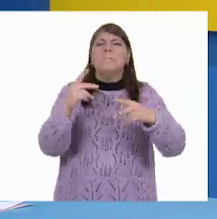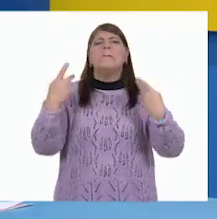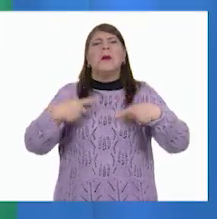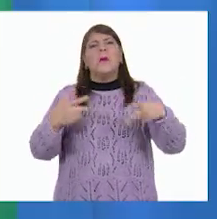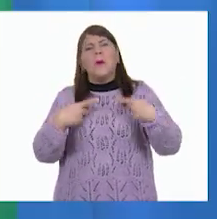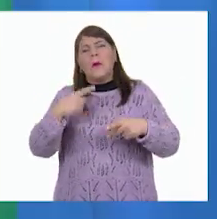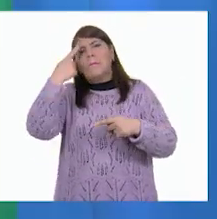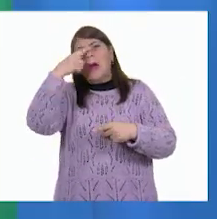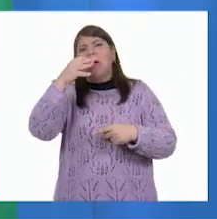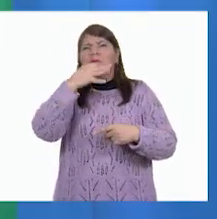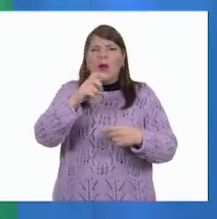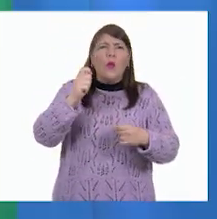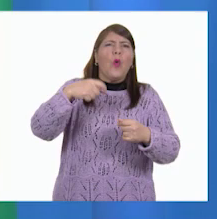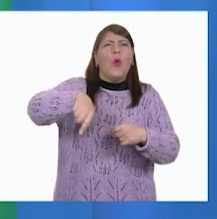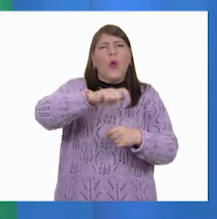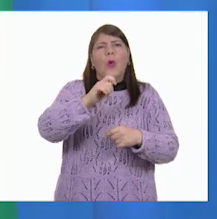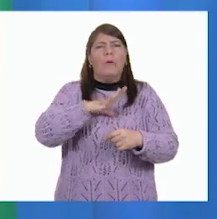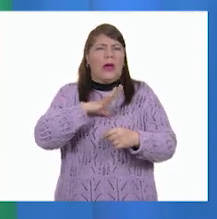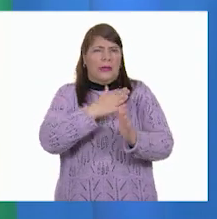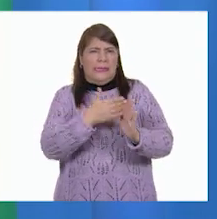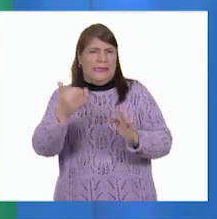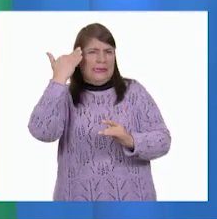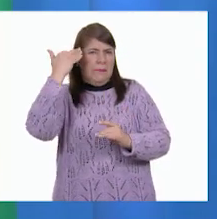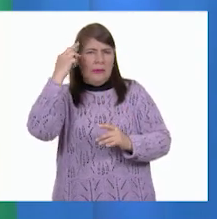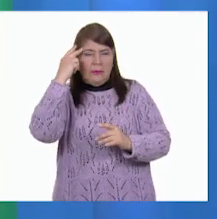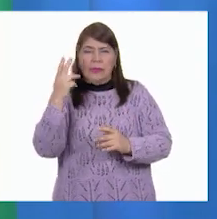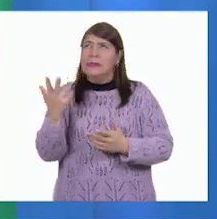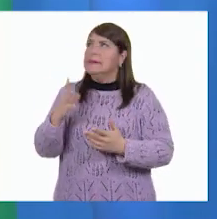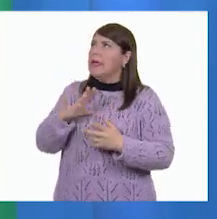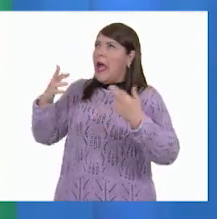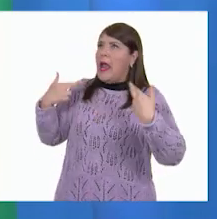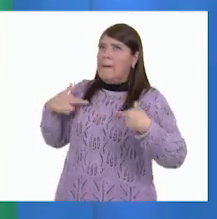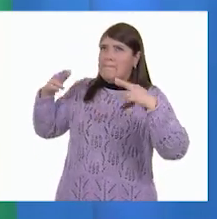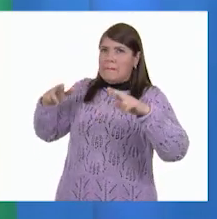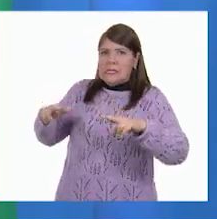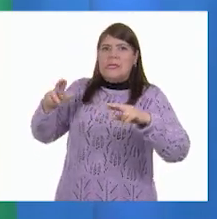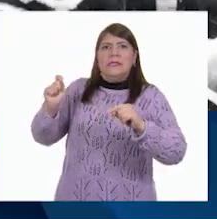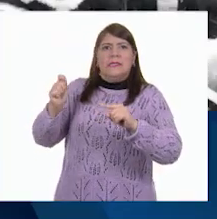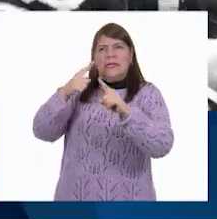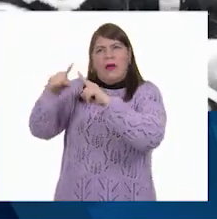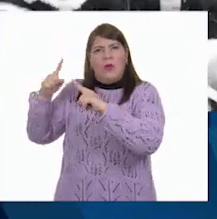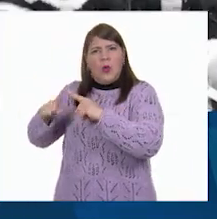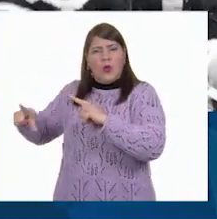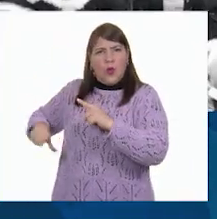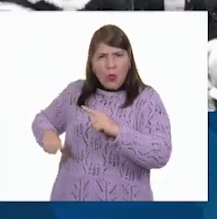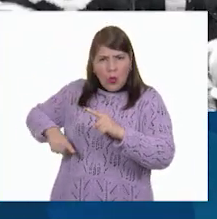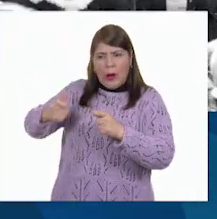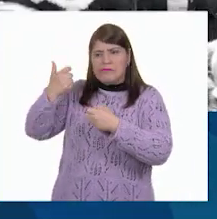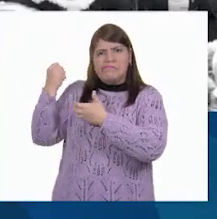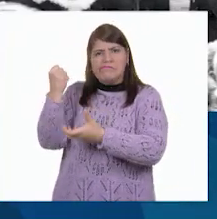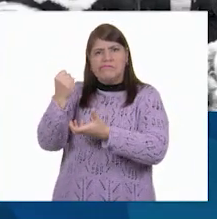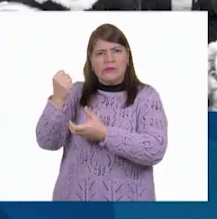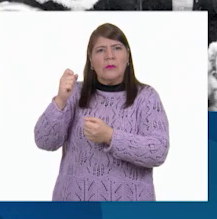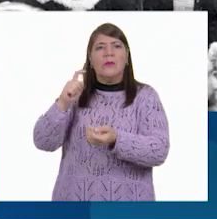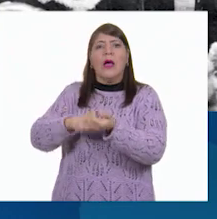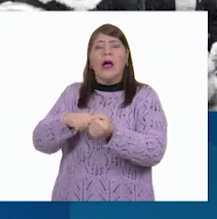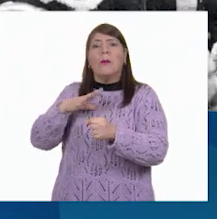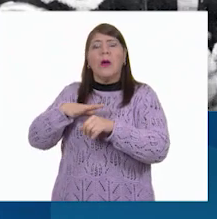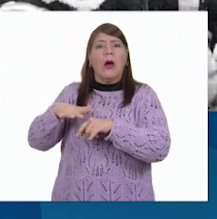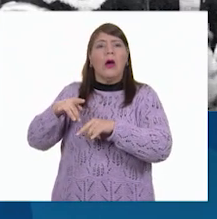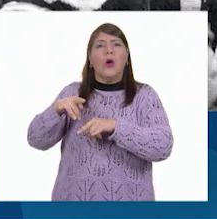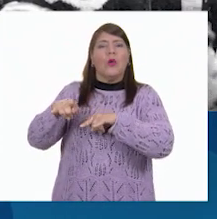Díaz? Pues hubo representantes de los gobiernos e inversionistas extranjeros. Hasta desfilaron con carros